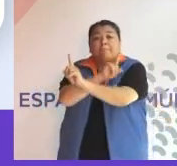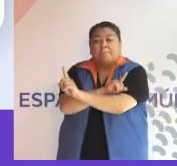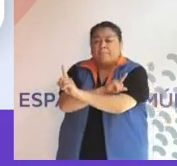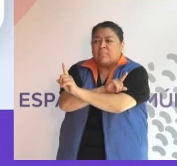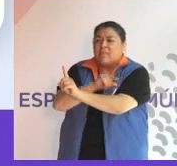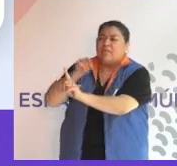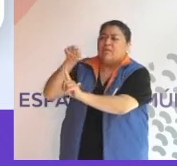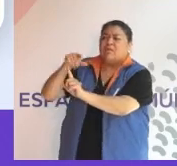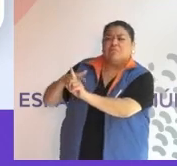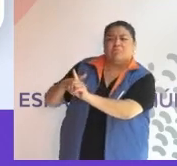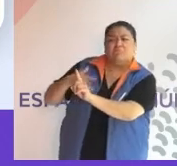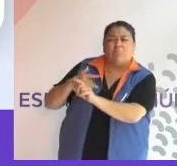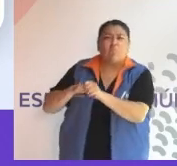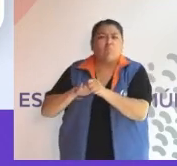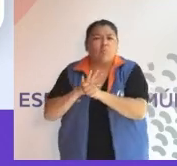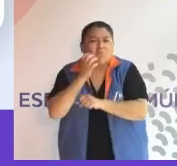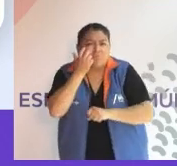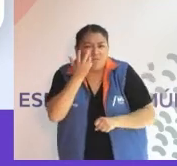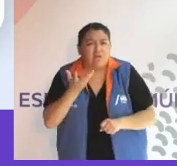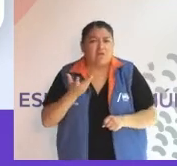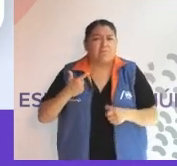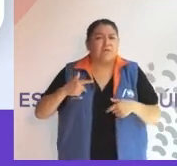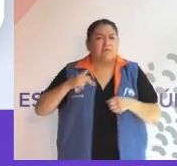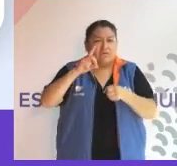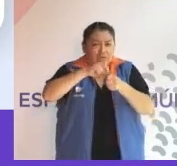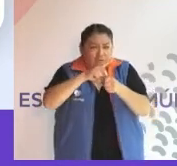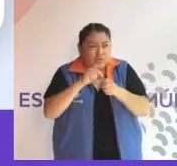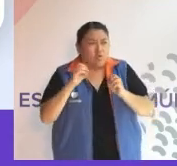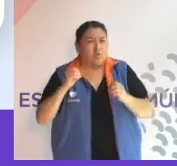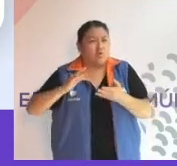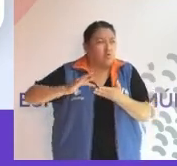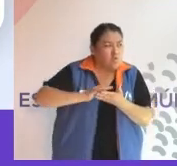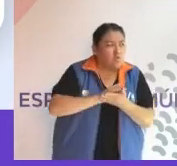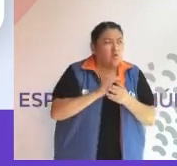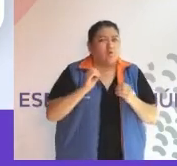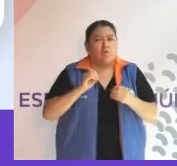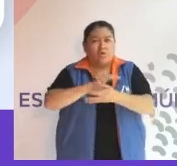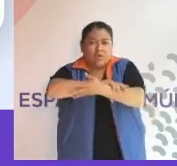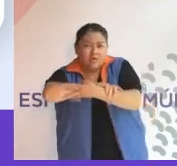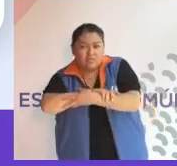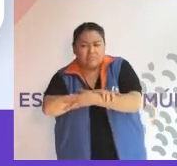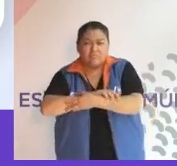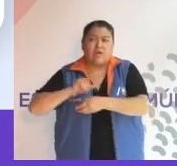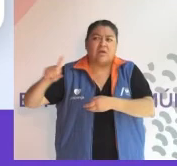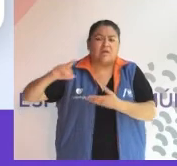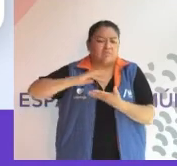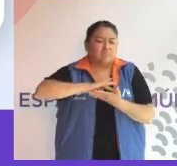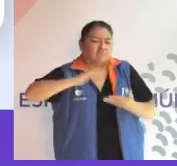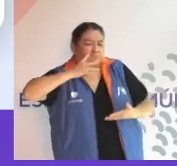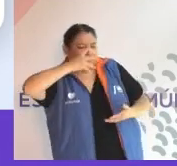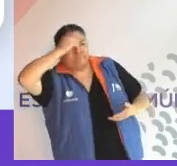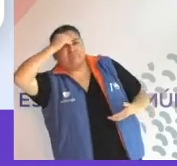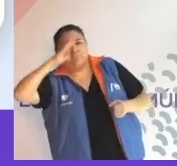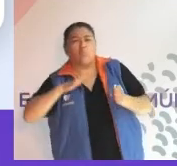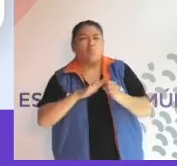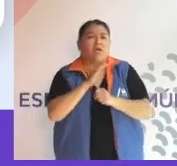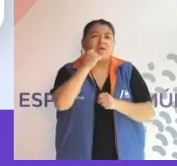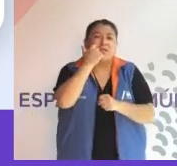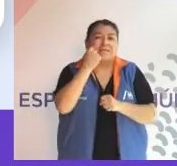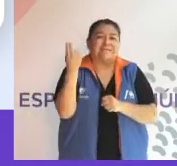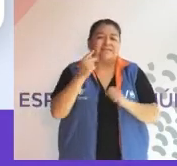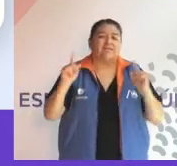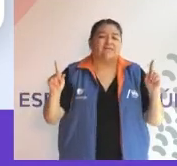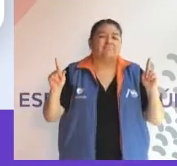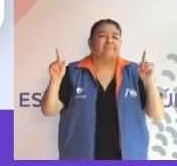queremos que el beneficiario, el donante, nuestros aliados se lleven del trabajo en conjunto. Entonces creo que si